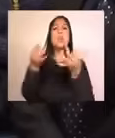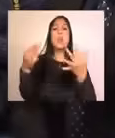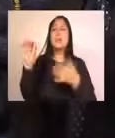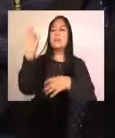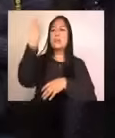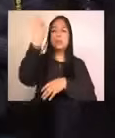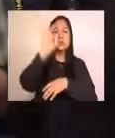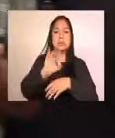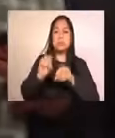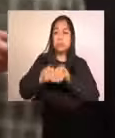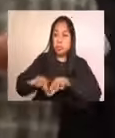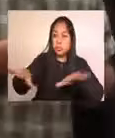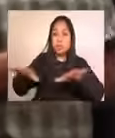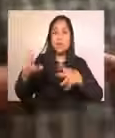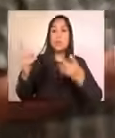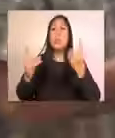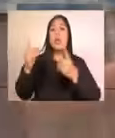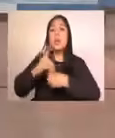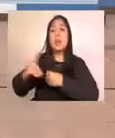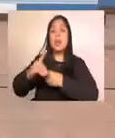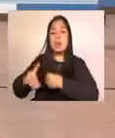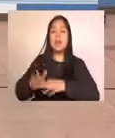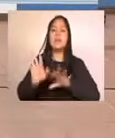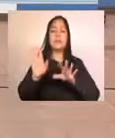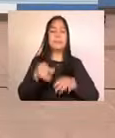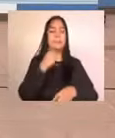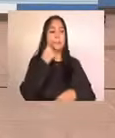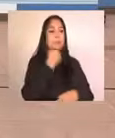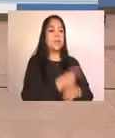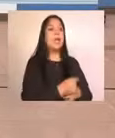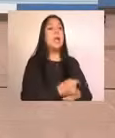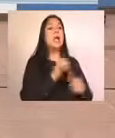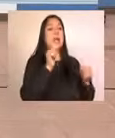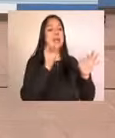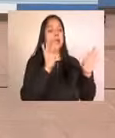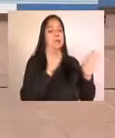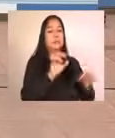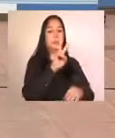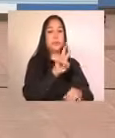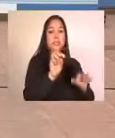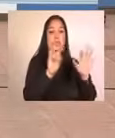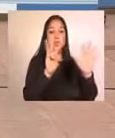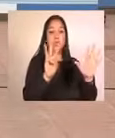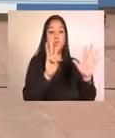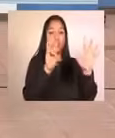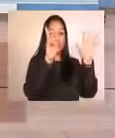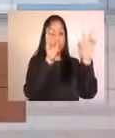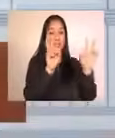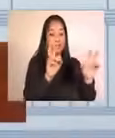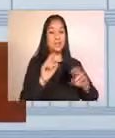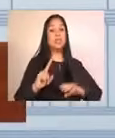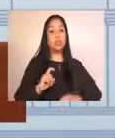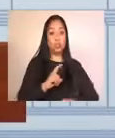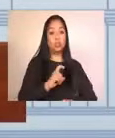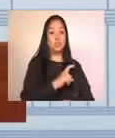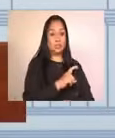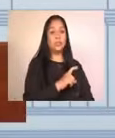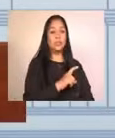fueron, muchas gracias, actualizándose hasta el día de ayer eran 28 casos de